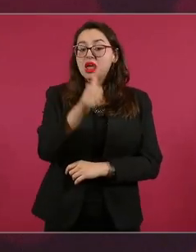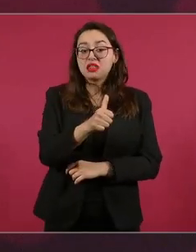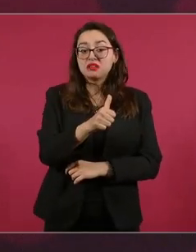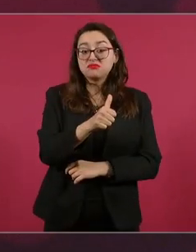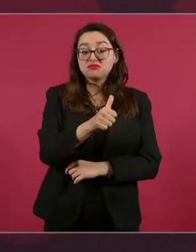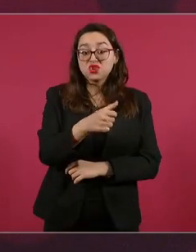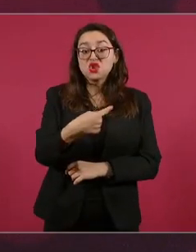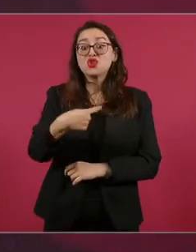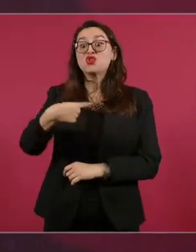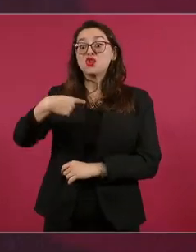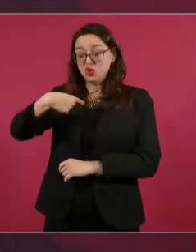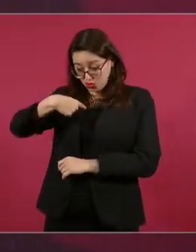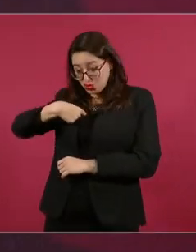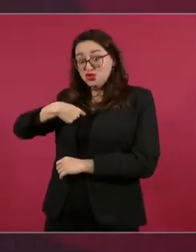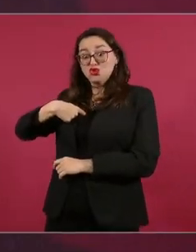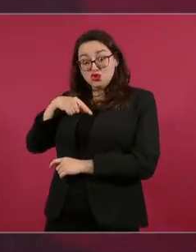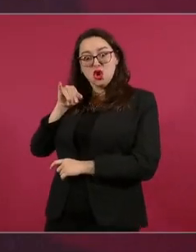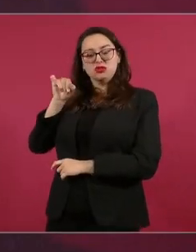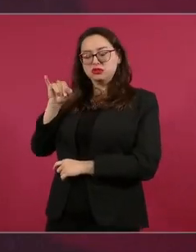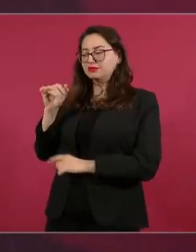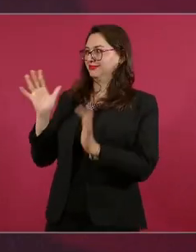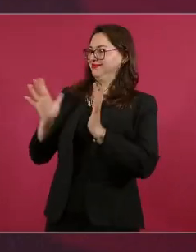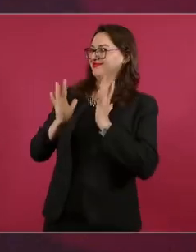Quienes habíamos rebasado el tope